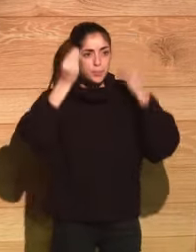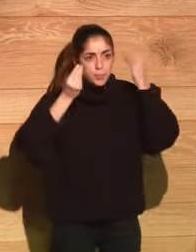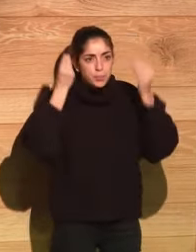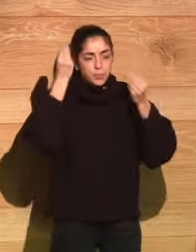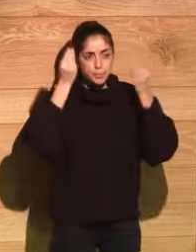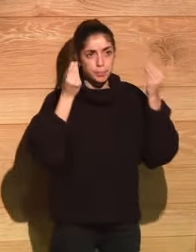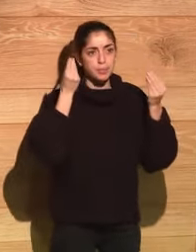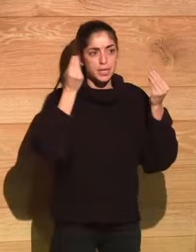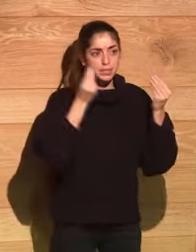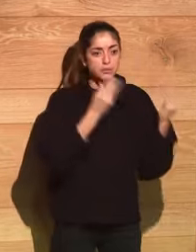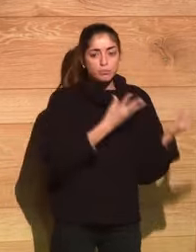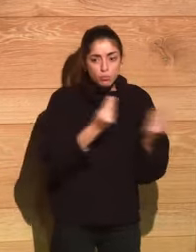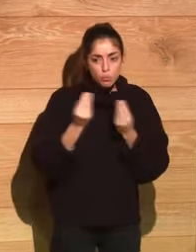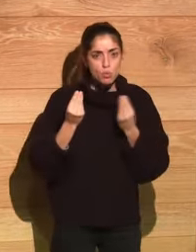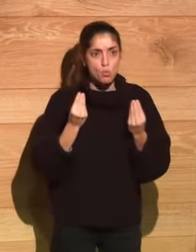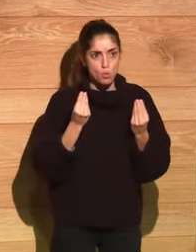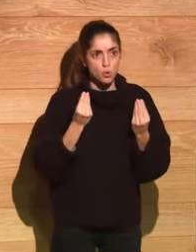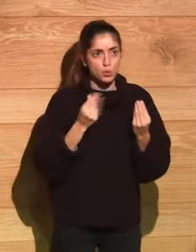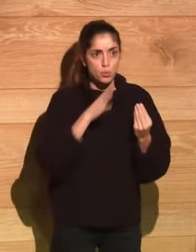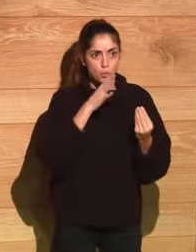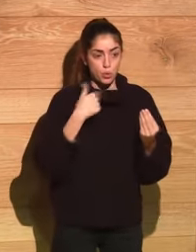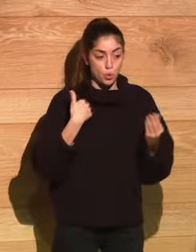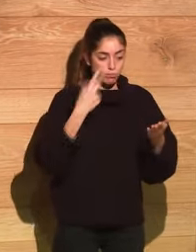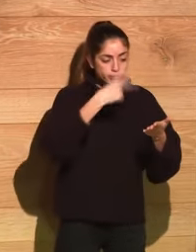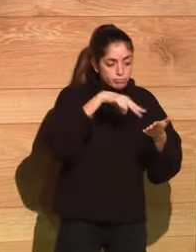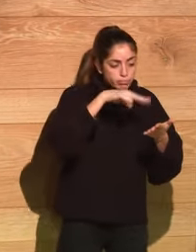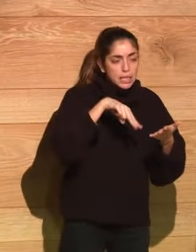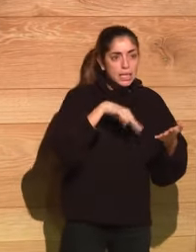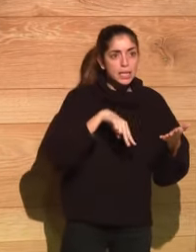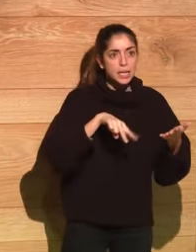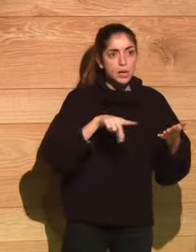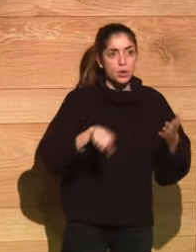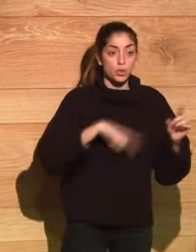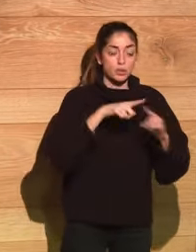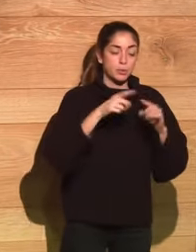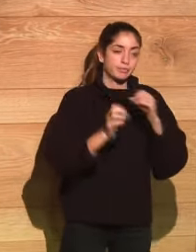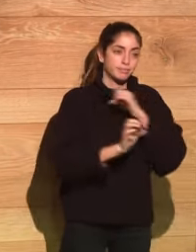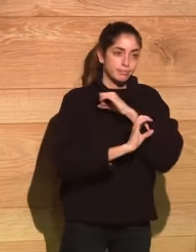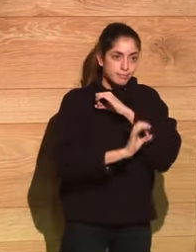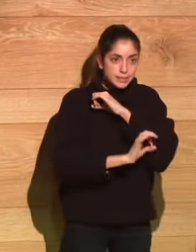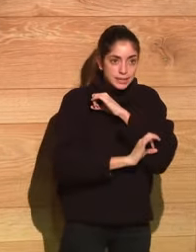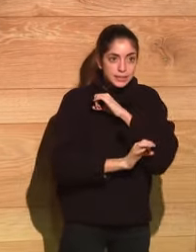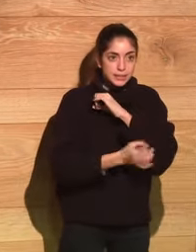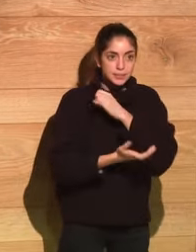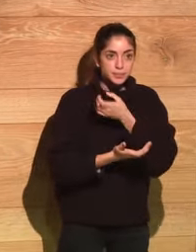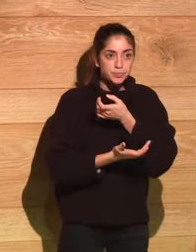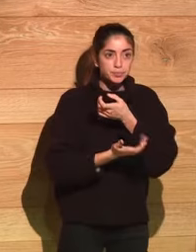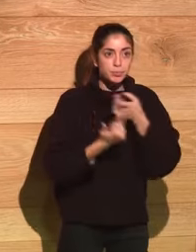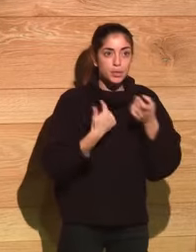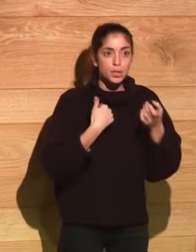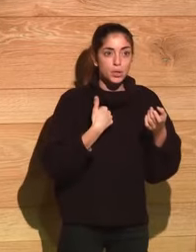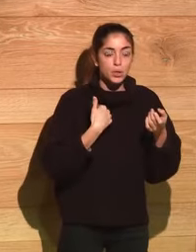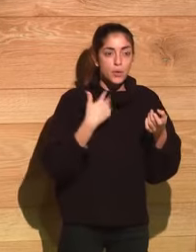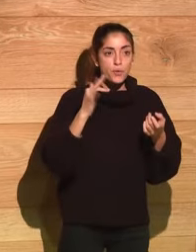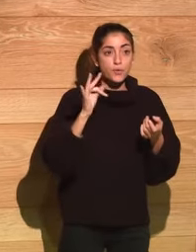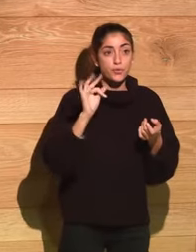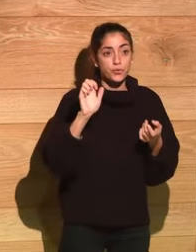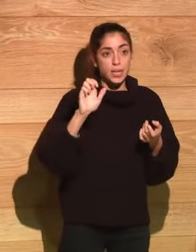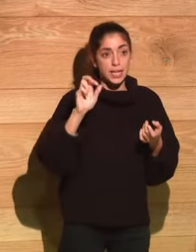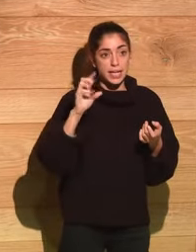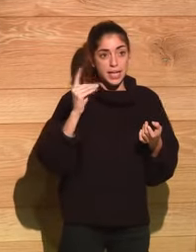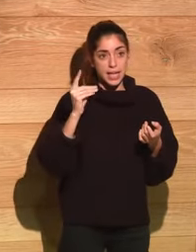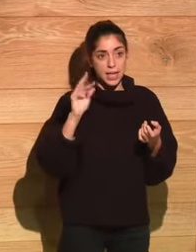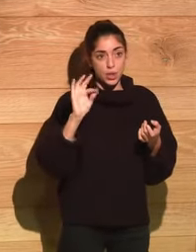yo estos días me he estado leyendo también para hacer deberes, ¿no? Para este evento, nunca había leído el Fedro de